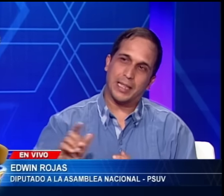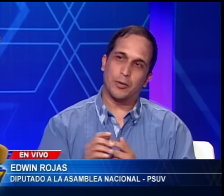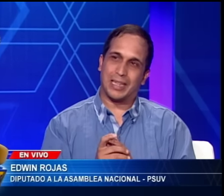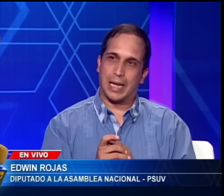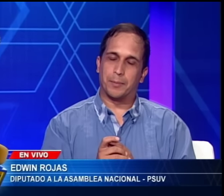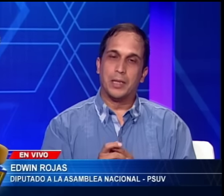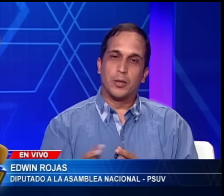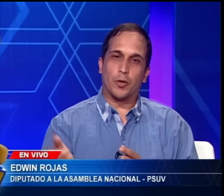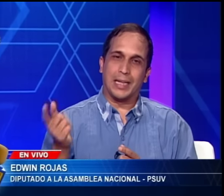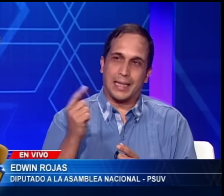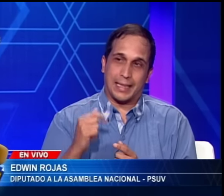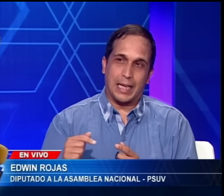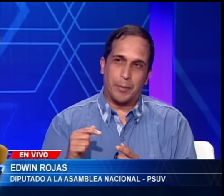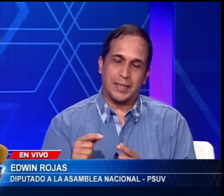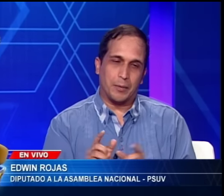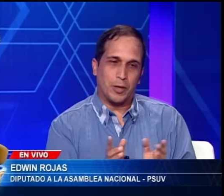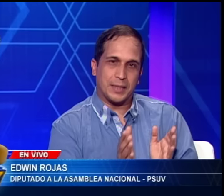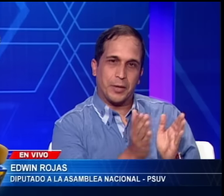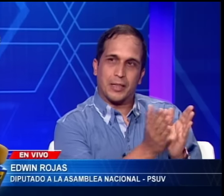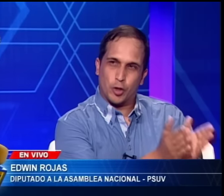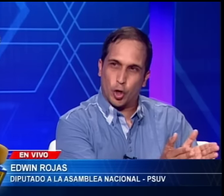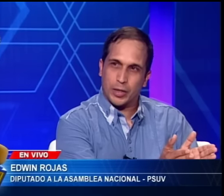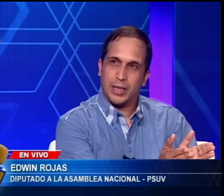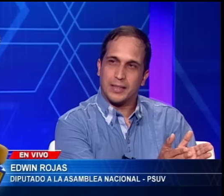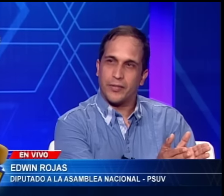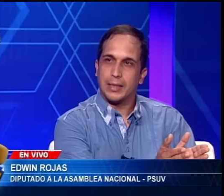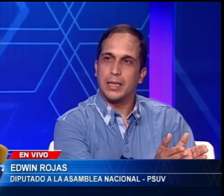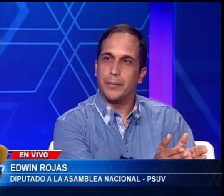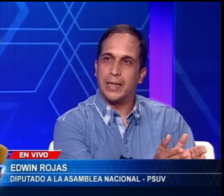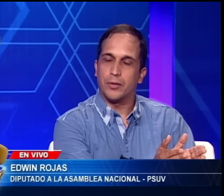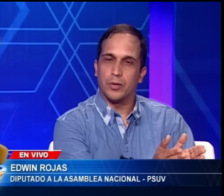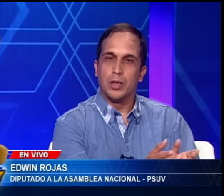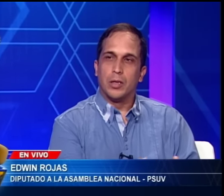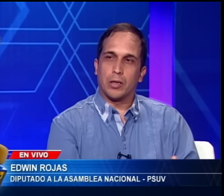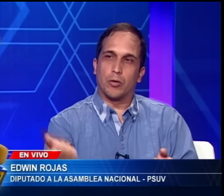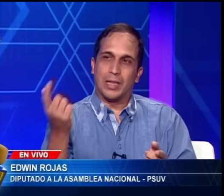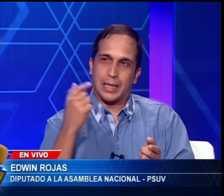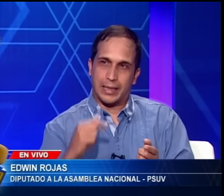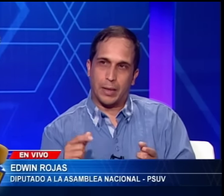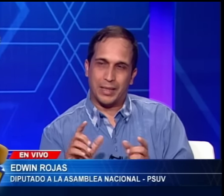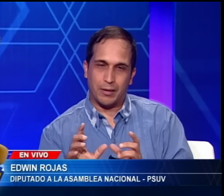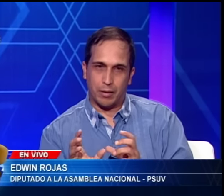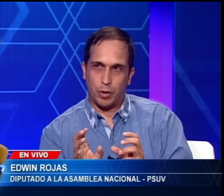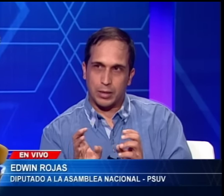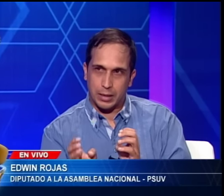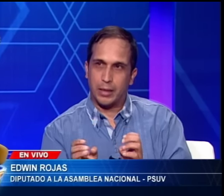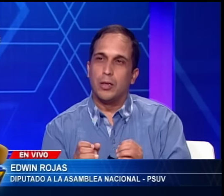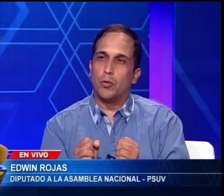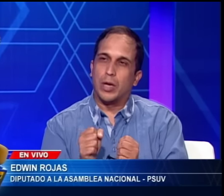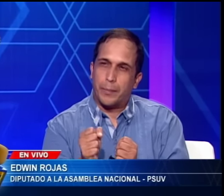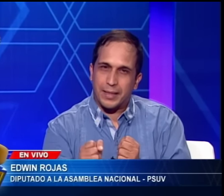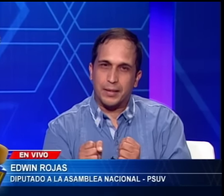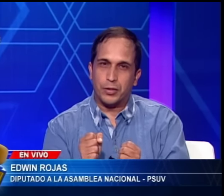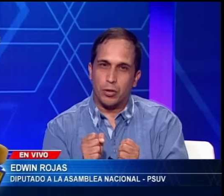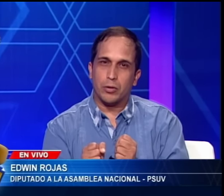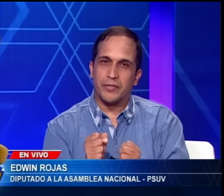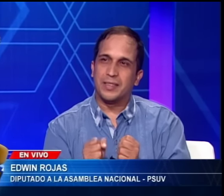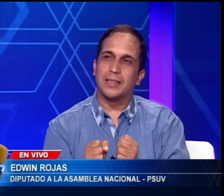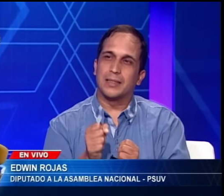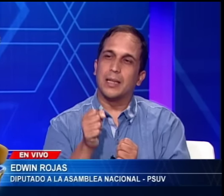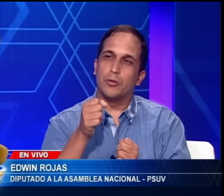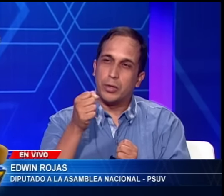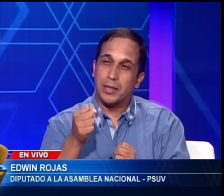está fallando el CLAP. Con el carné de la patria vamos a saber dónde hace falta alimento. Con el carné de la patria vamos a tener una precisión